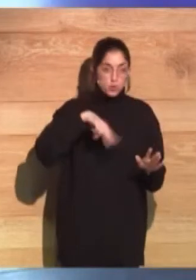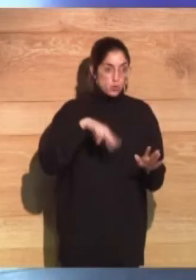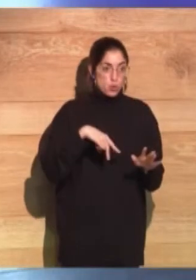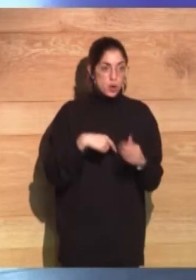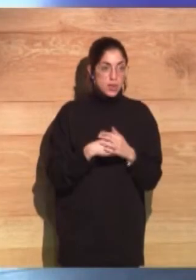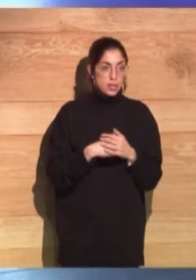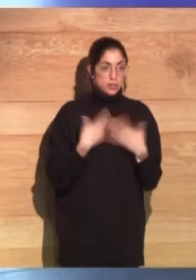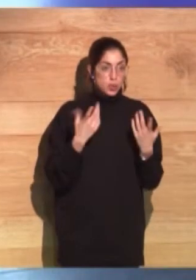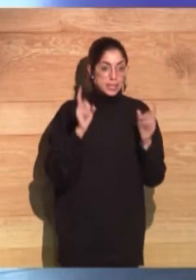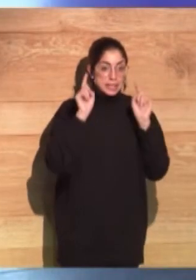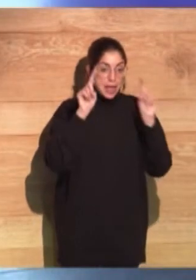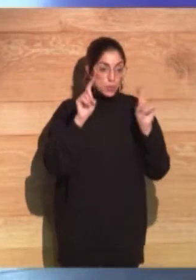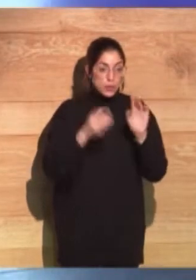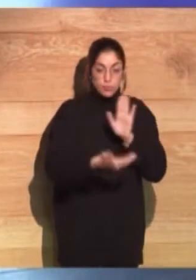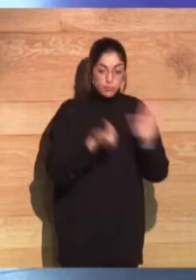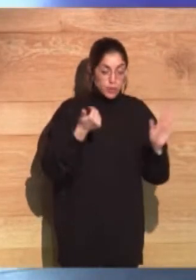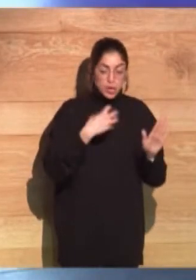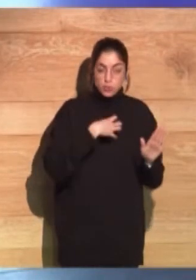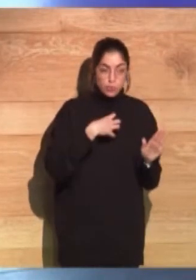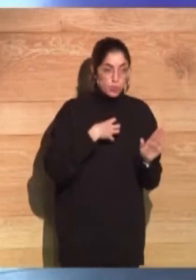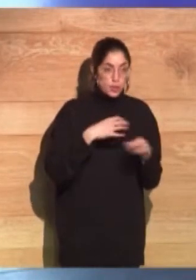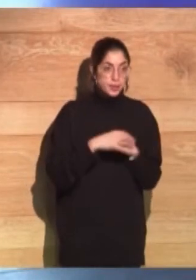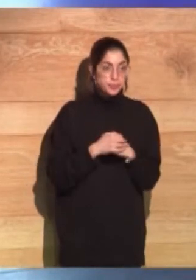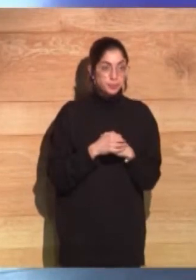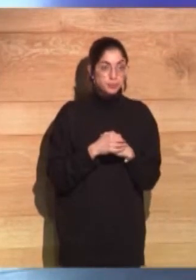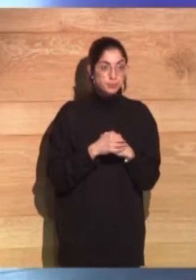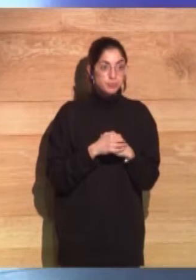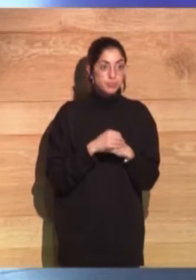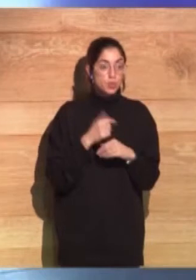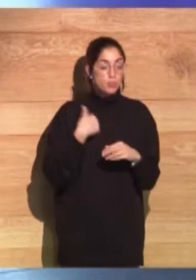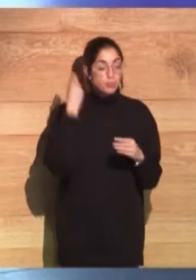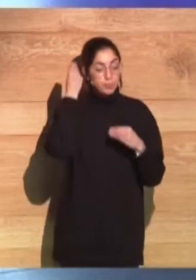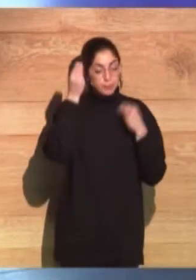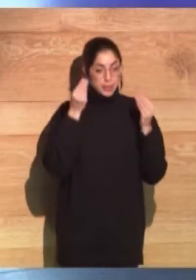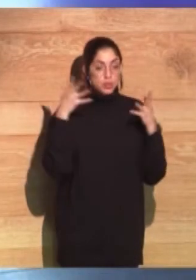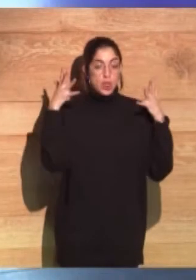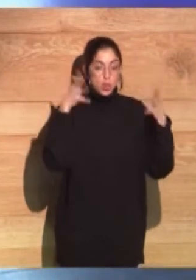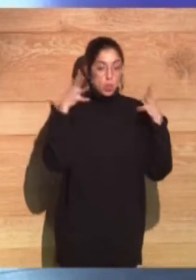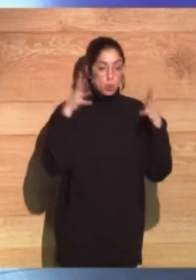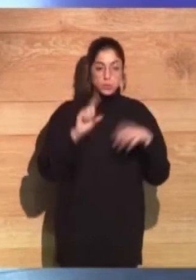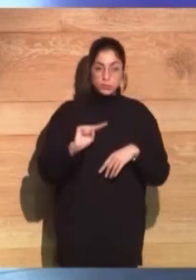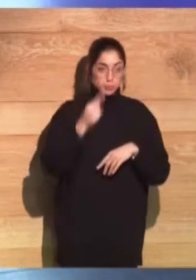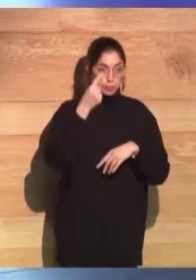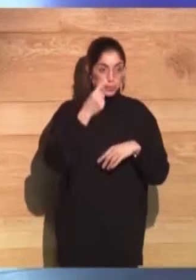una educación. Este sería el primer consejo. Edúcate.